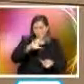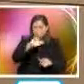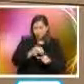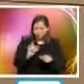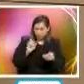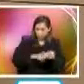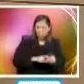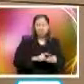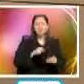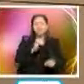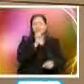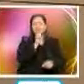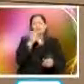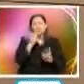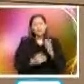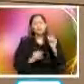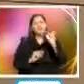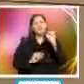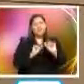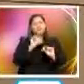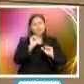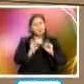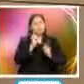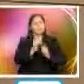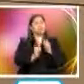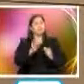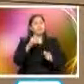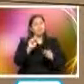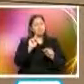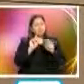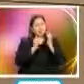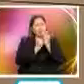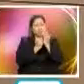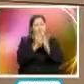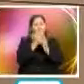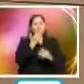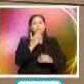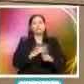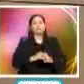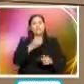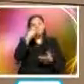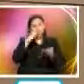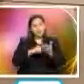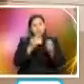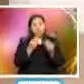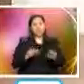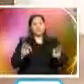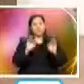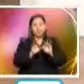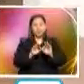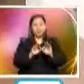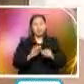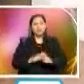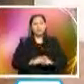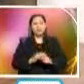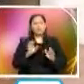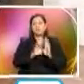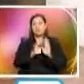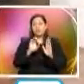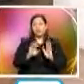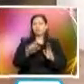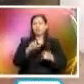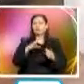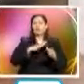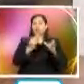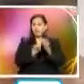aunque yo creo que vamos caminando a pasos muy lentos, pero vamos muy bien. Claro, y aparte creo que es bastante importante por ejemplo, el tener